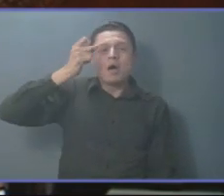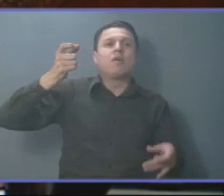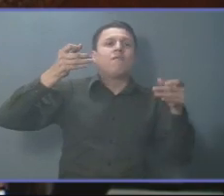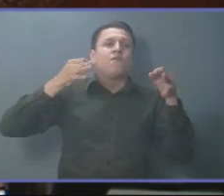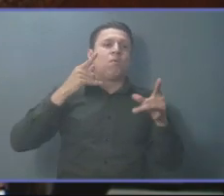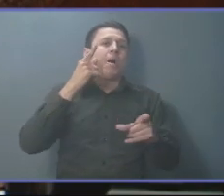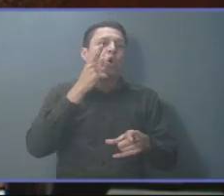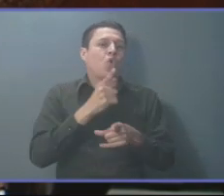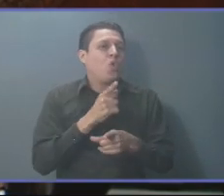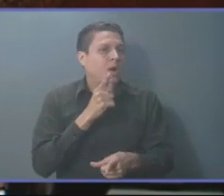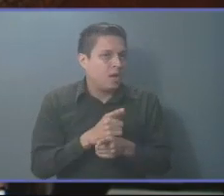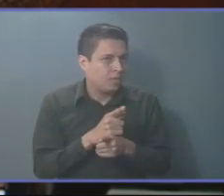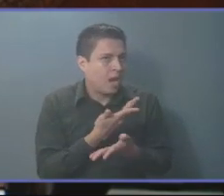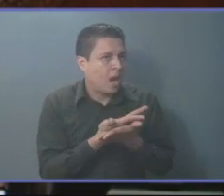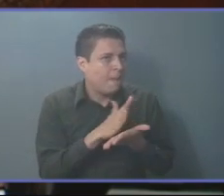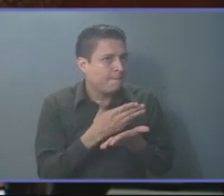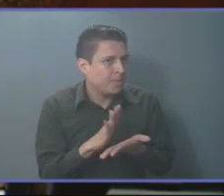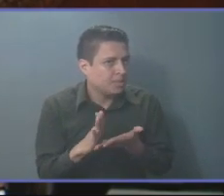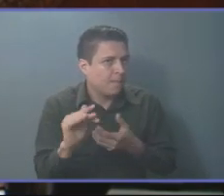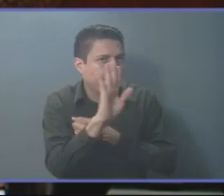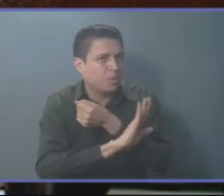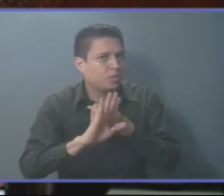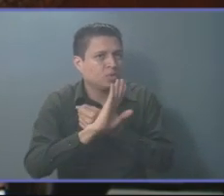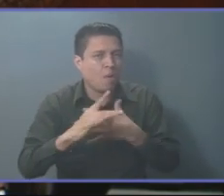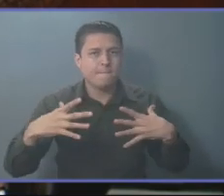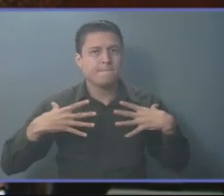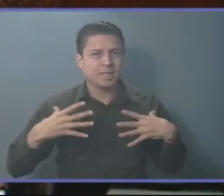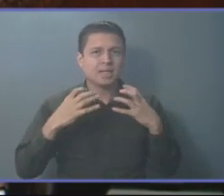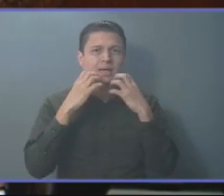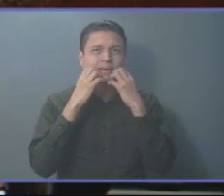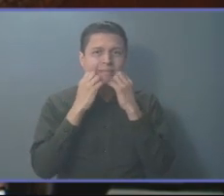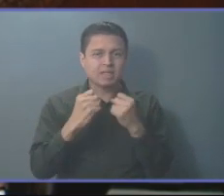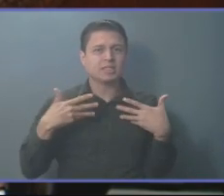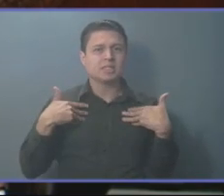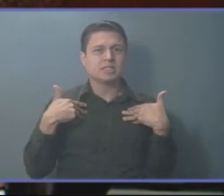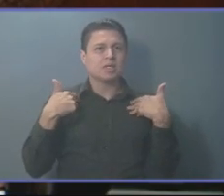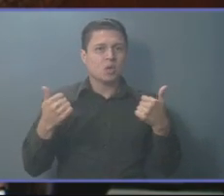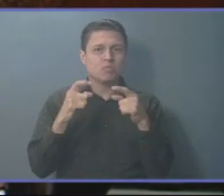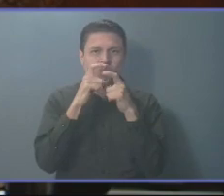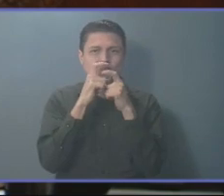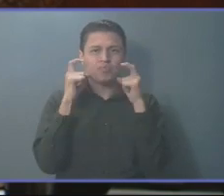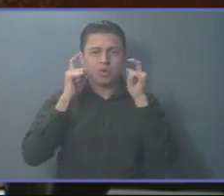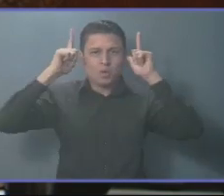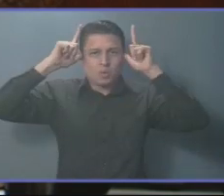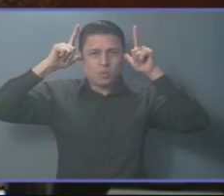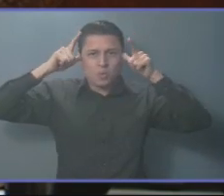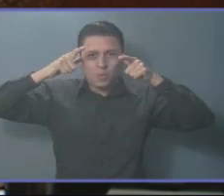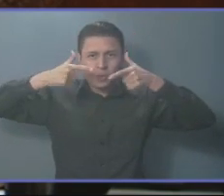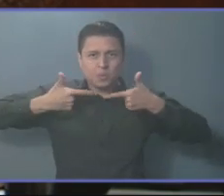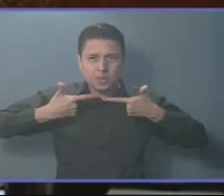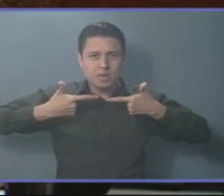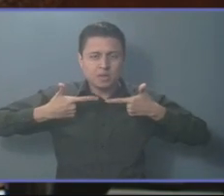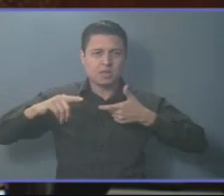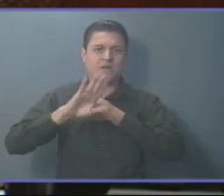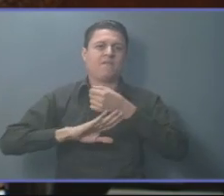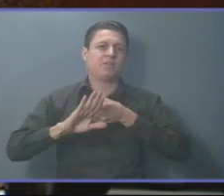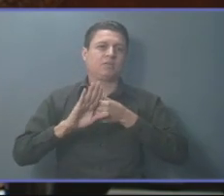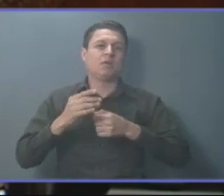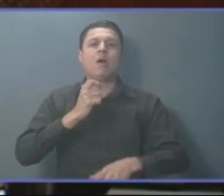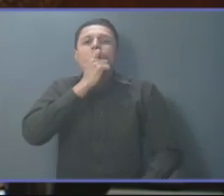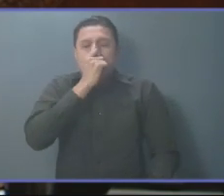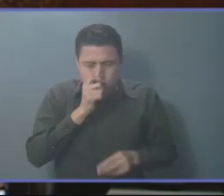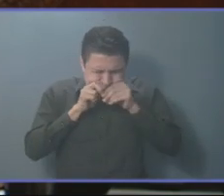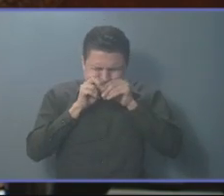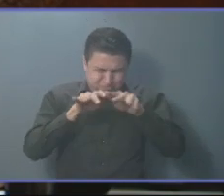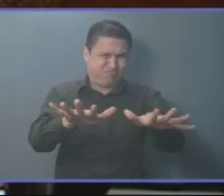2, implementación de modalidades de trabajo. El empleador deberá organizar el trabajo de modo que se reduzca el número de